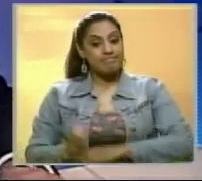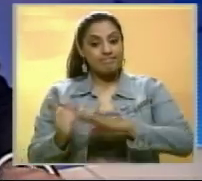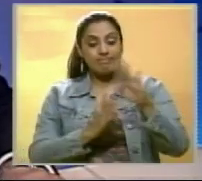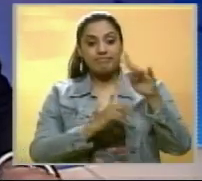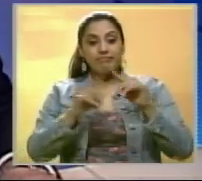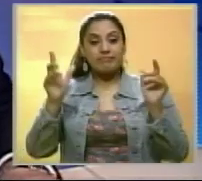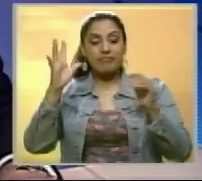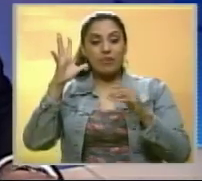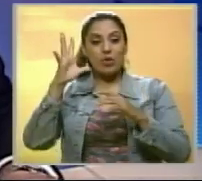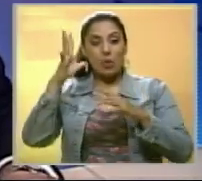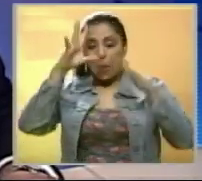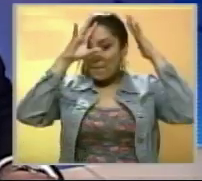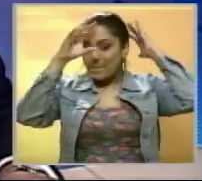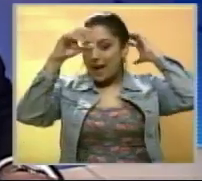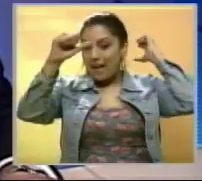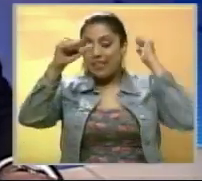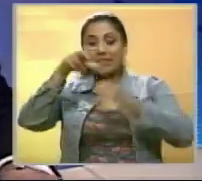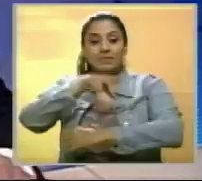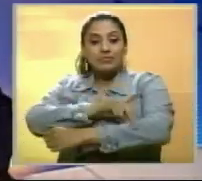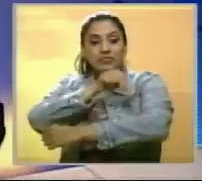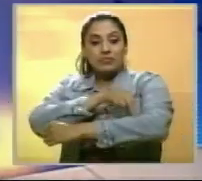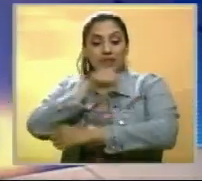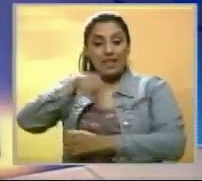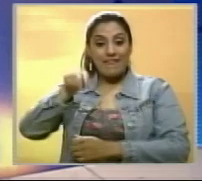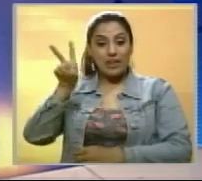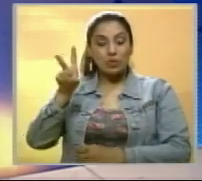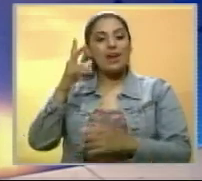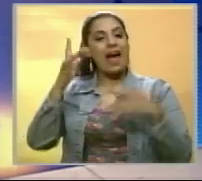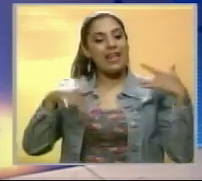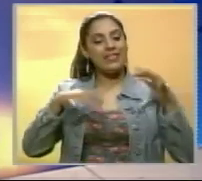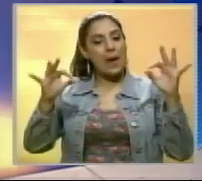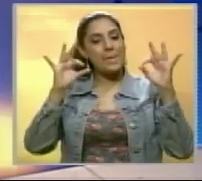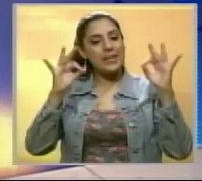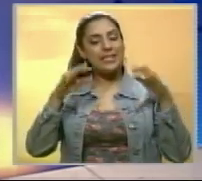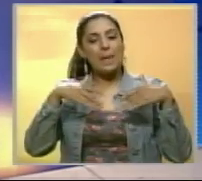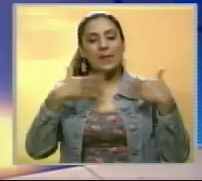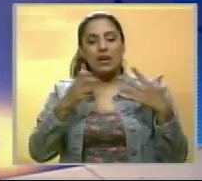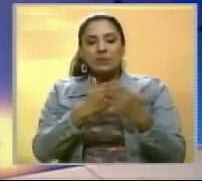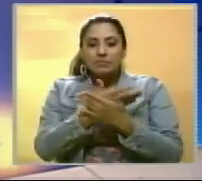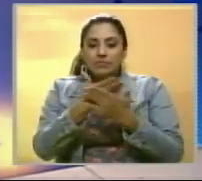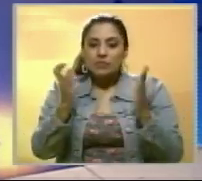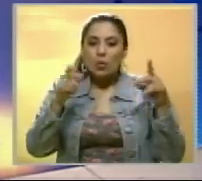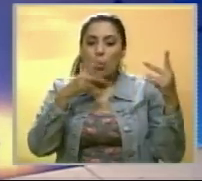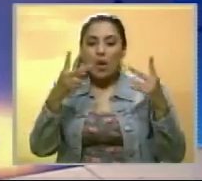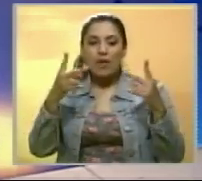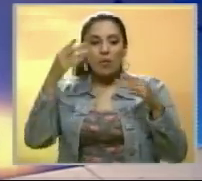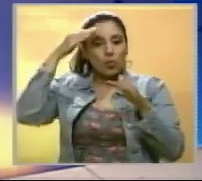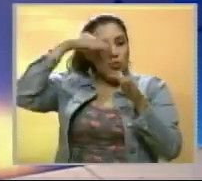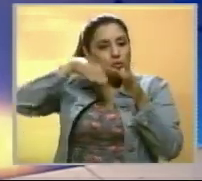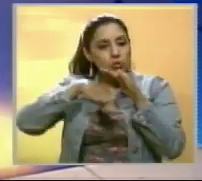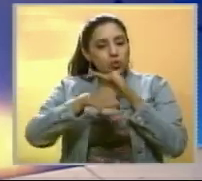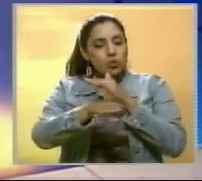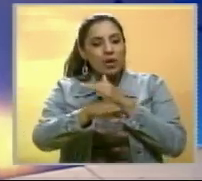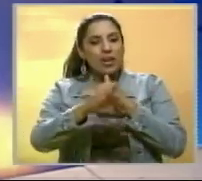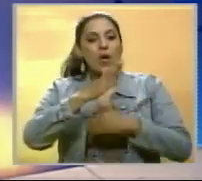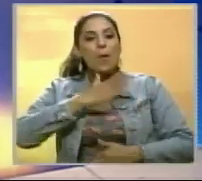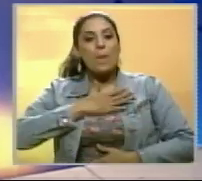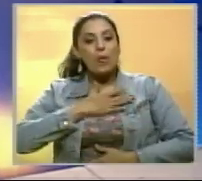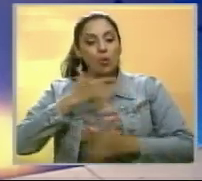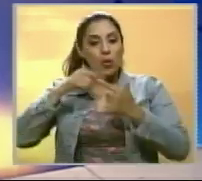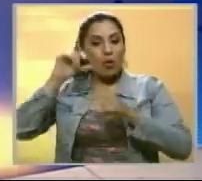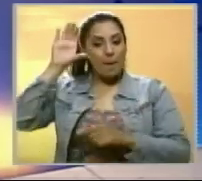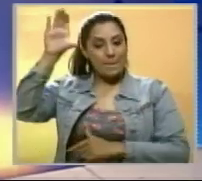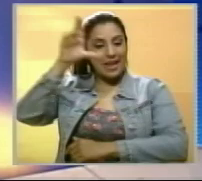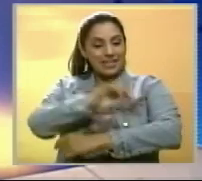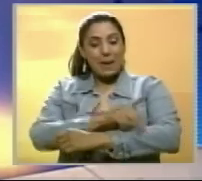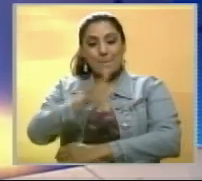Y la Embajada de Suiza en Venezuela realizó una actividad especial para celebrar la inauguración del nuevo túnel ferroviario de San